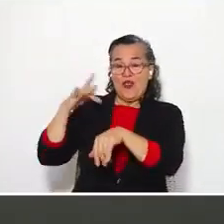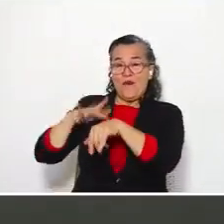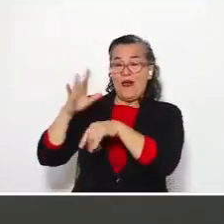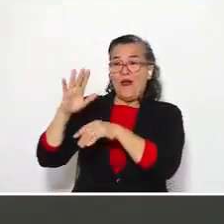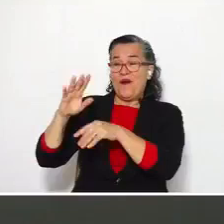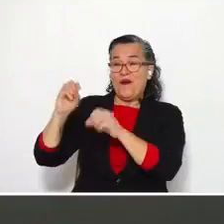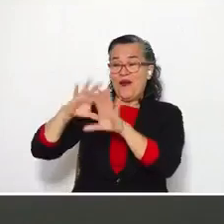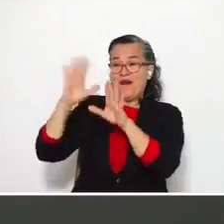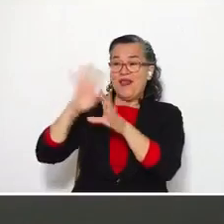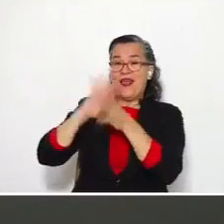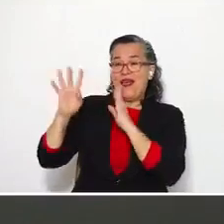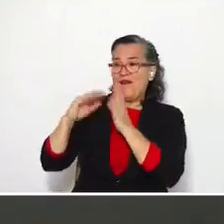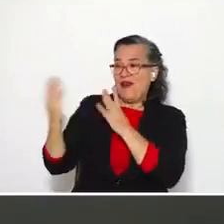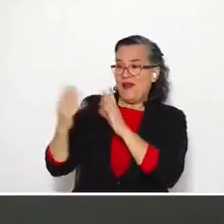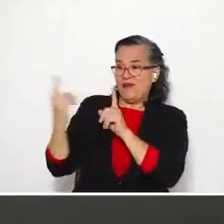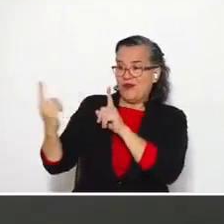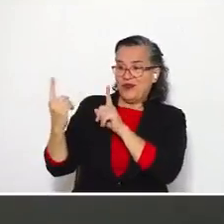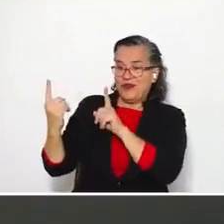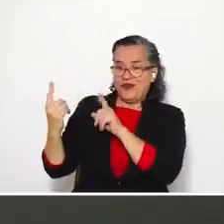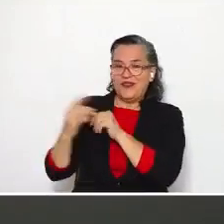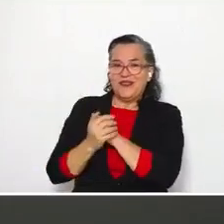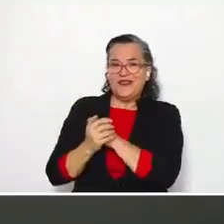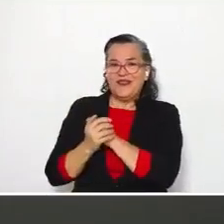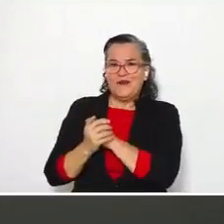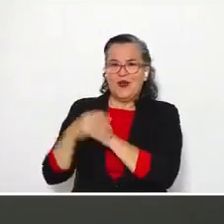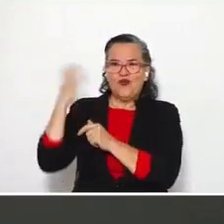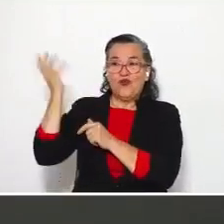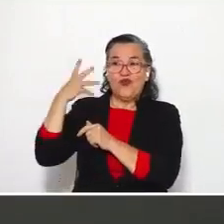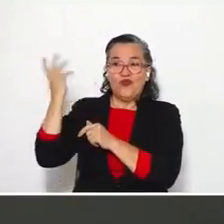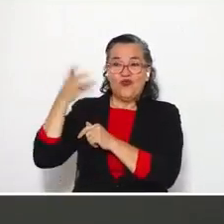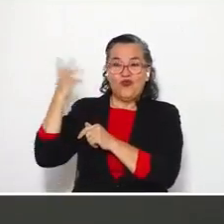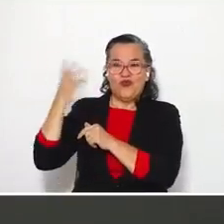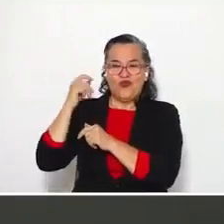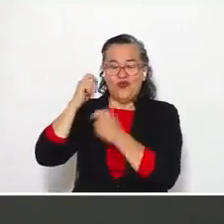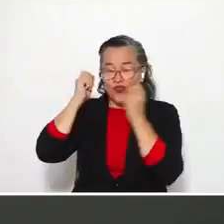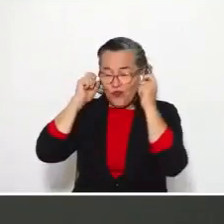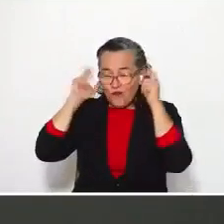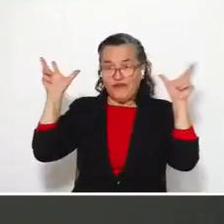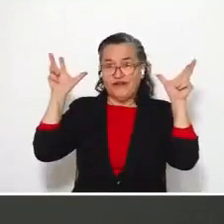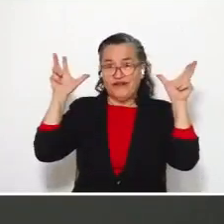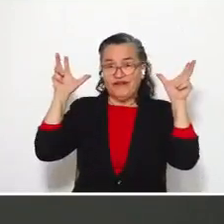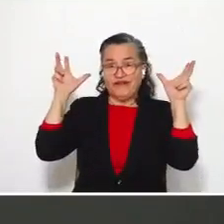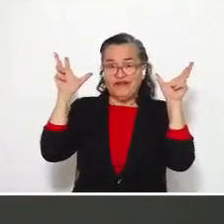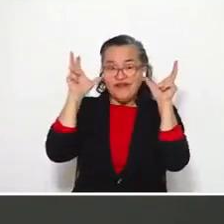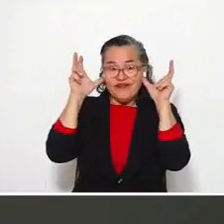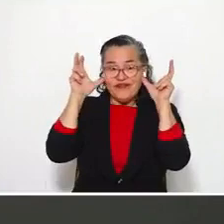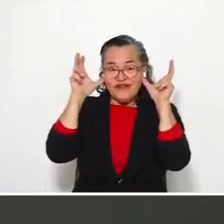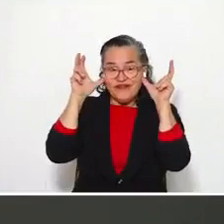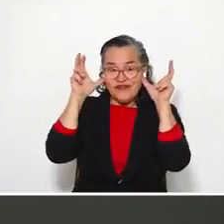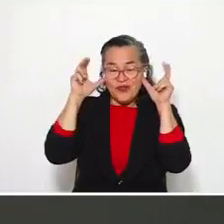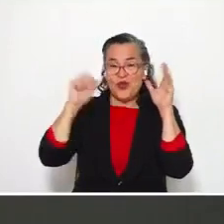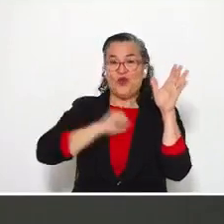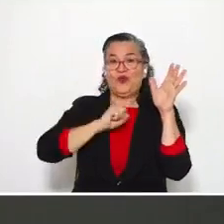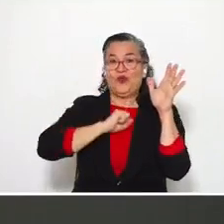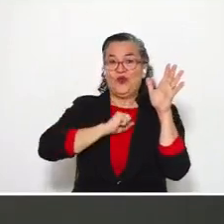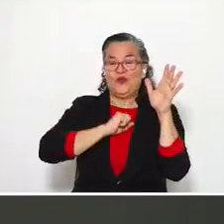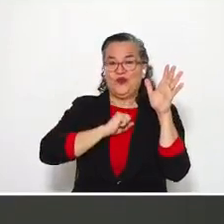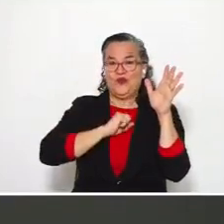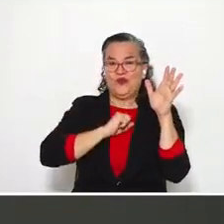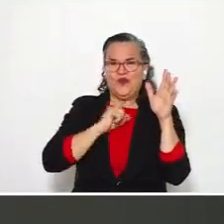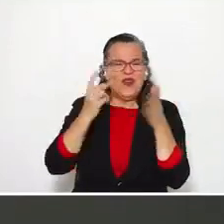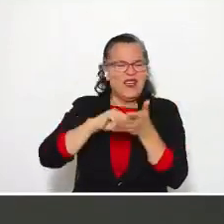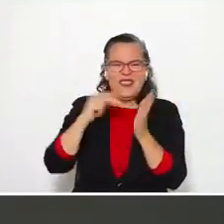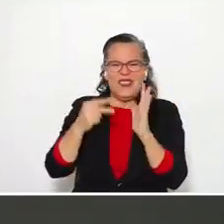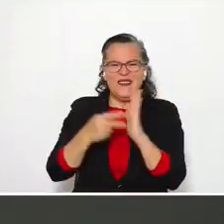mañana, porque nos jaló las orejas, y yo las tengo bien grandes, así que imagínese el susto que me dio, porque don